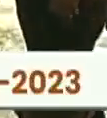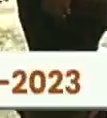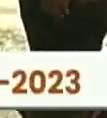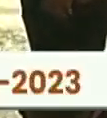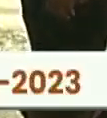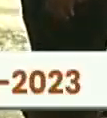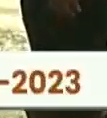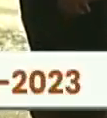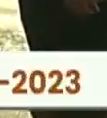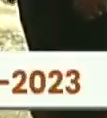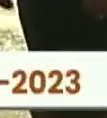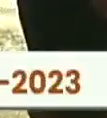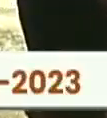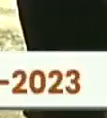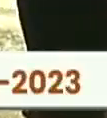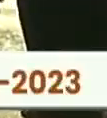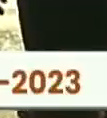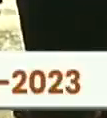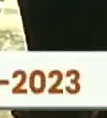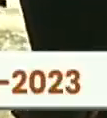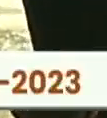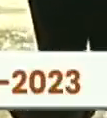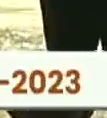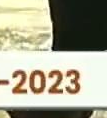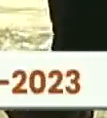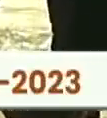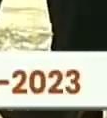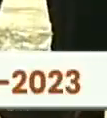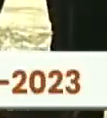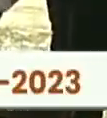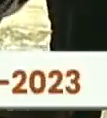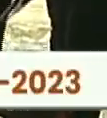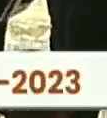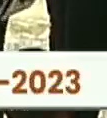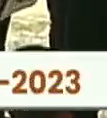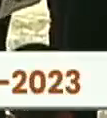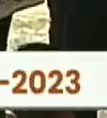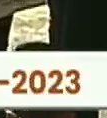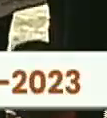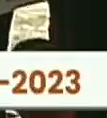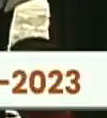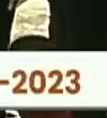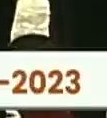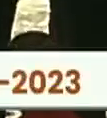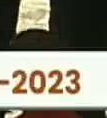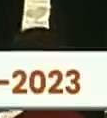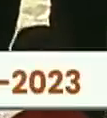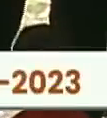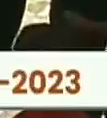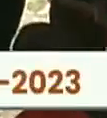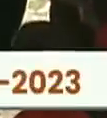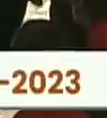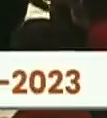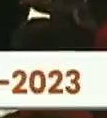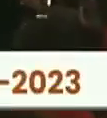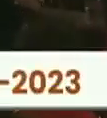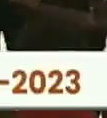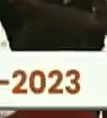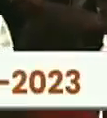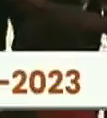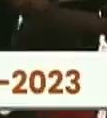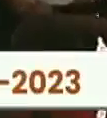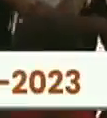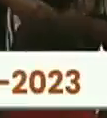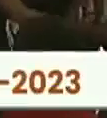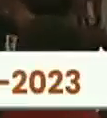desplegado. Los directores de las áreas de integral comunitaria tienen que estar desplegados en este comienzo a clases de salud, va a la escuela para alcanzar los niveles